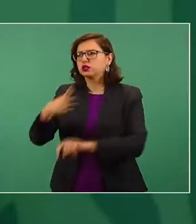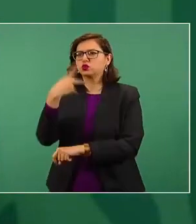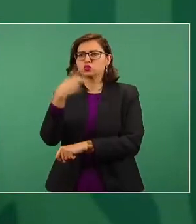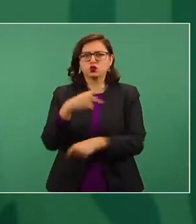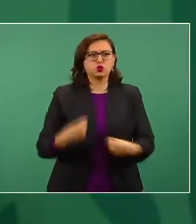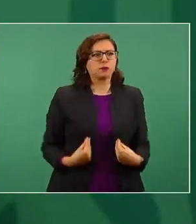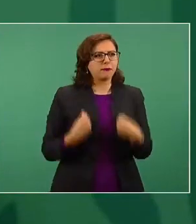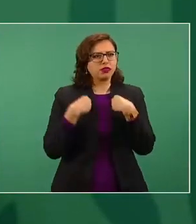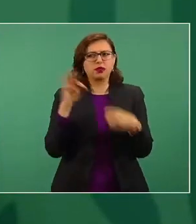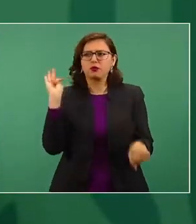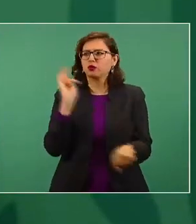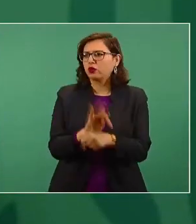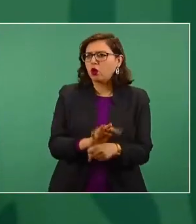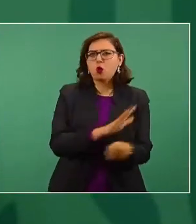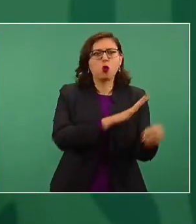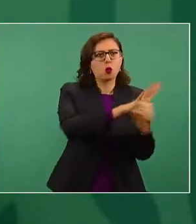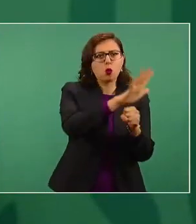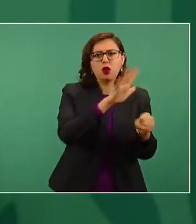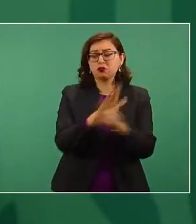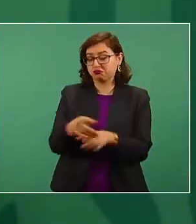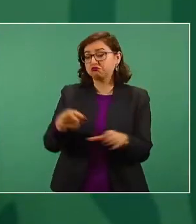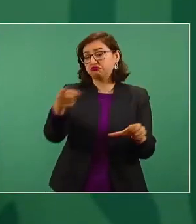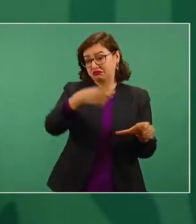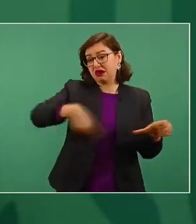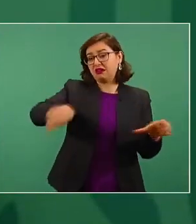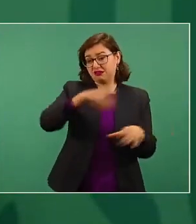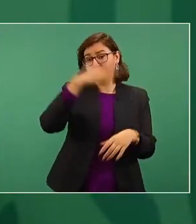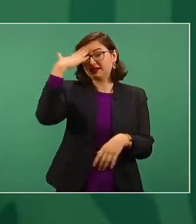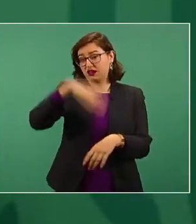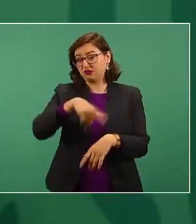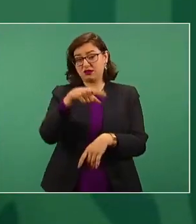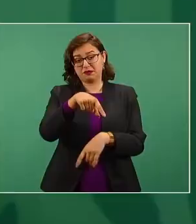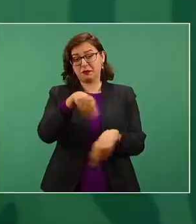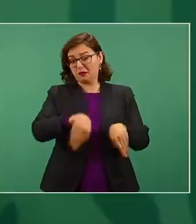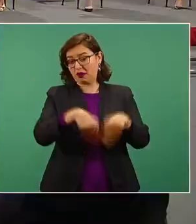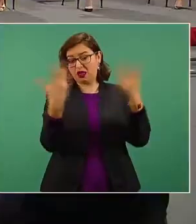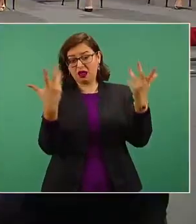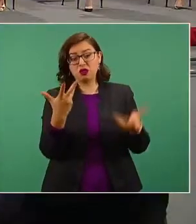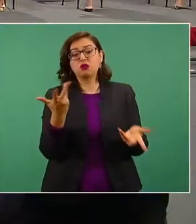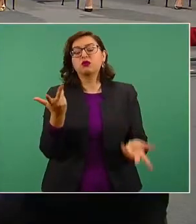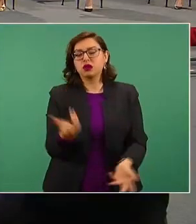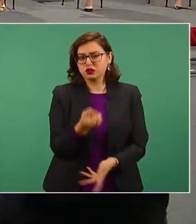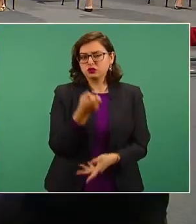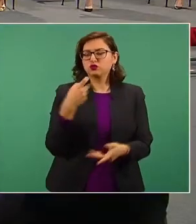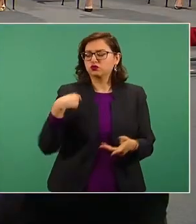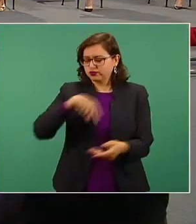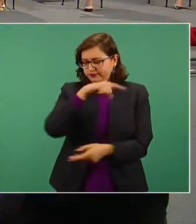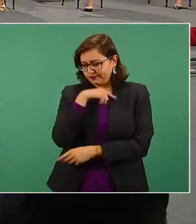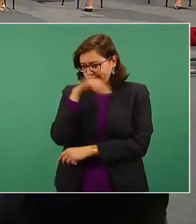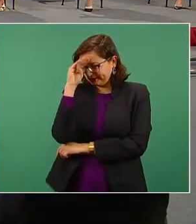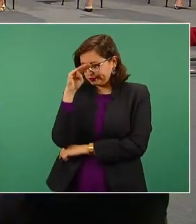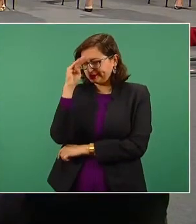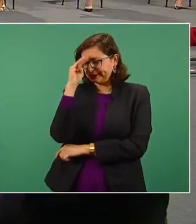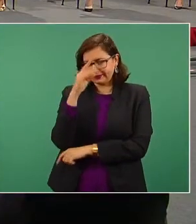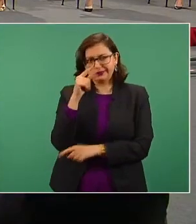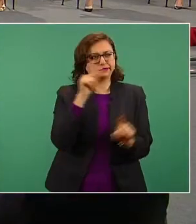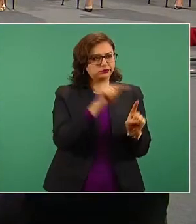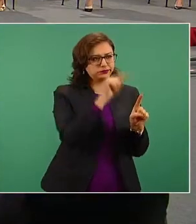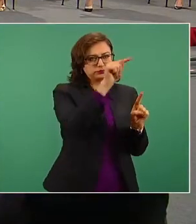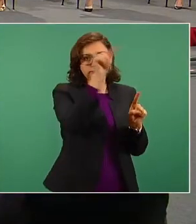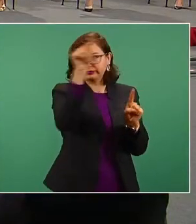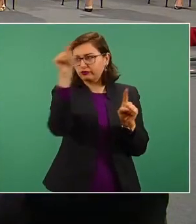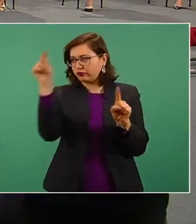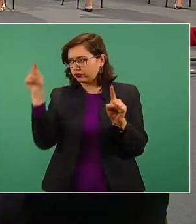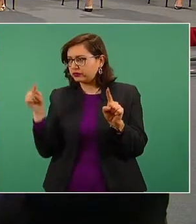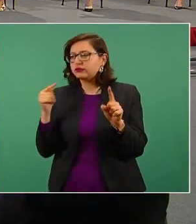necesitan y definir el rumbo para alcanzar la justicia social. Así construimos este mapa de la mano de